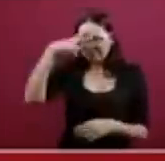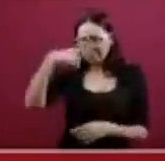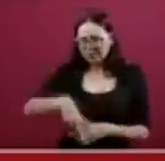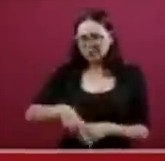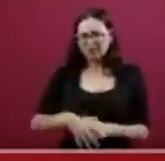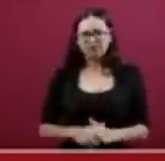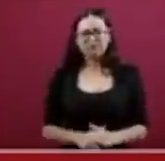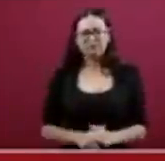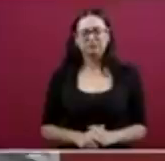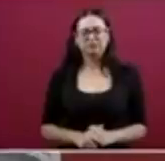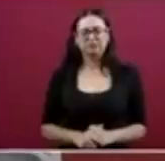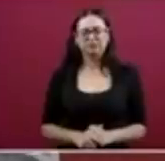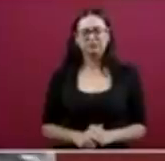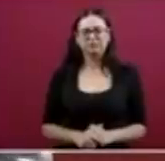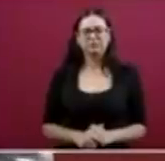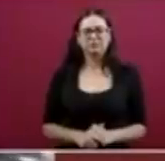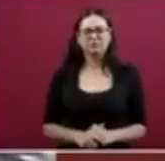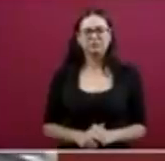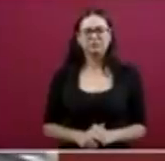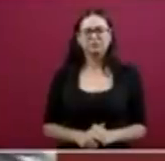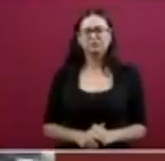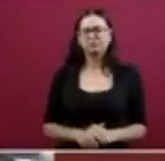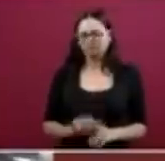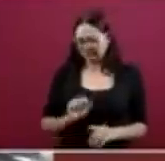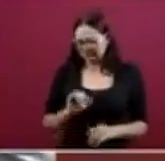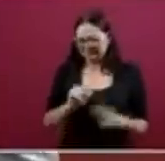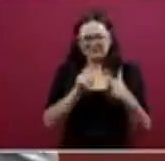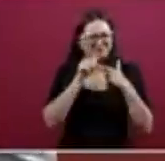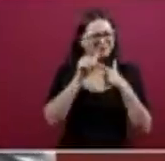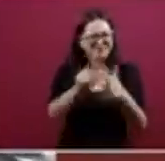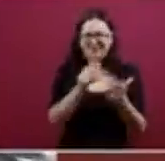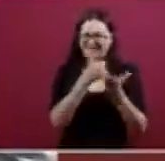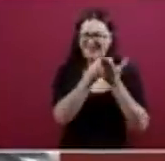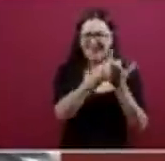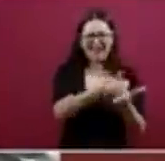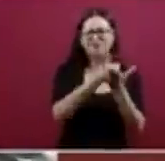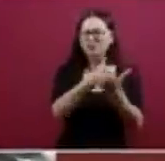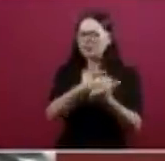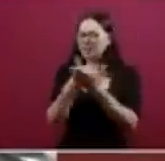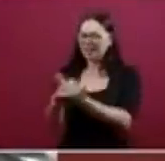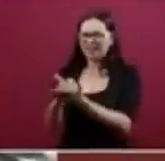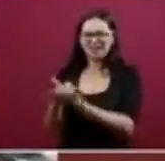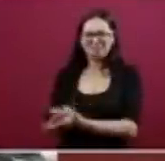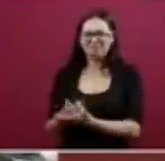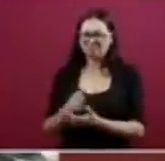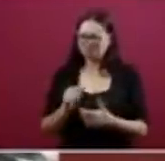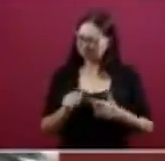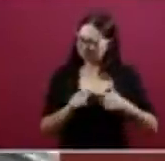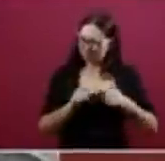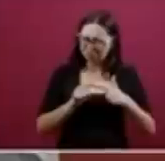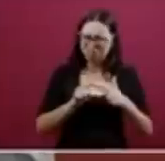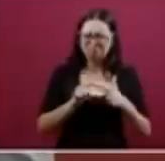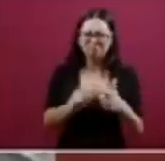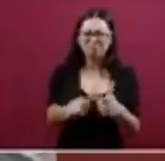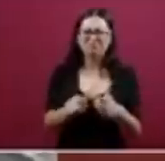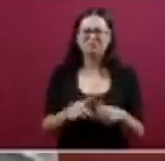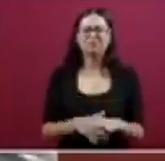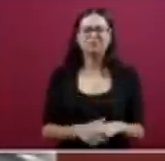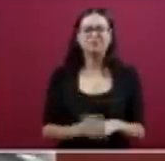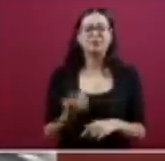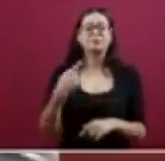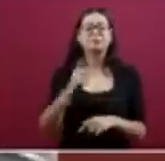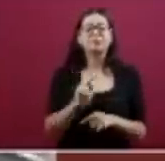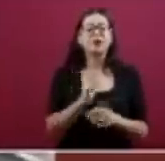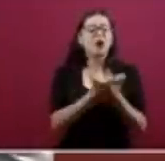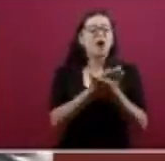Entonces, vamos a seguir ayudando. Lo que queremos es que el mecanismo